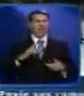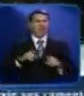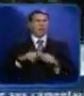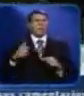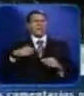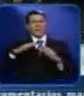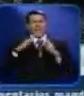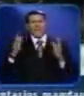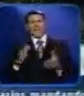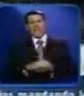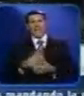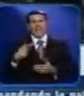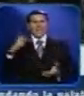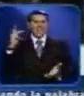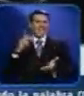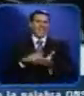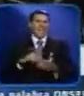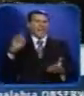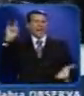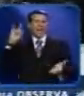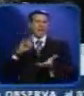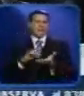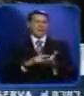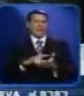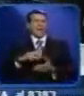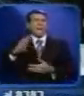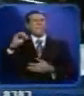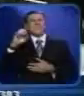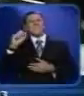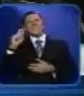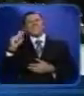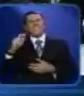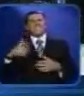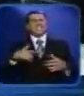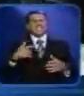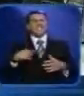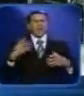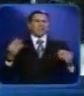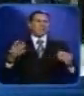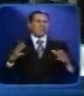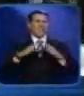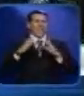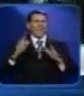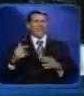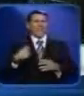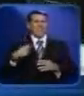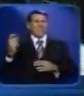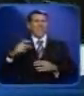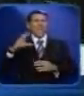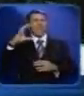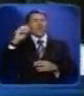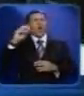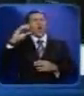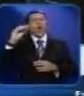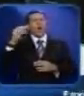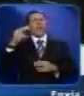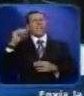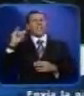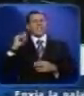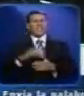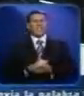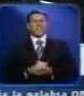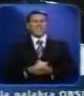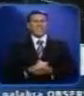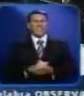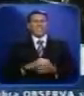Mira, desde que llegamos al aeropuerto internacional de Mike Tía, nos sentimos como si estuviéramos en casa. Yo lo que necesito es un coqui. Lo que pasa es que yo tampoco sé qué es un coqui.